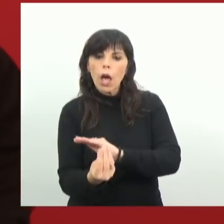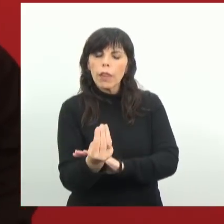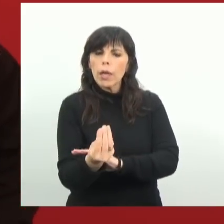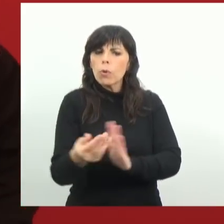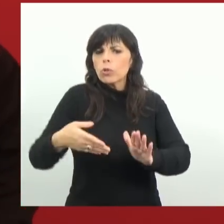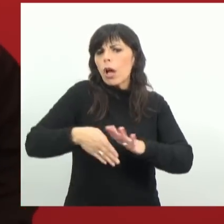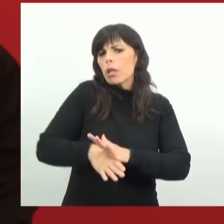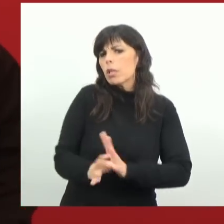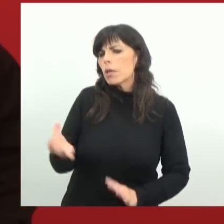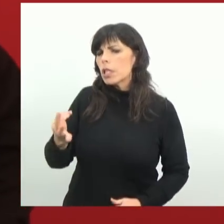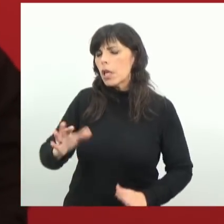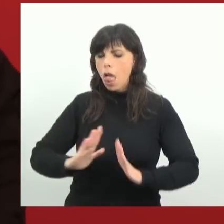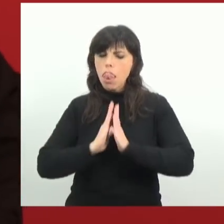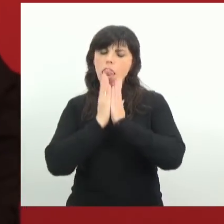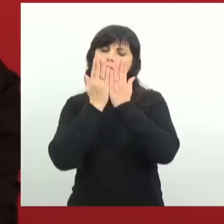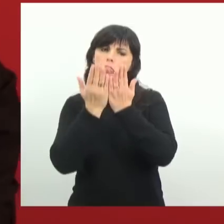Cuando dice,